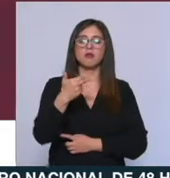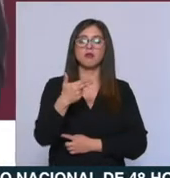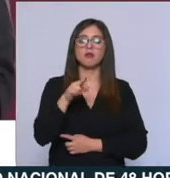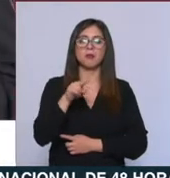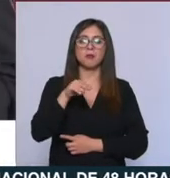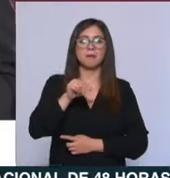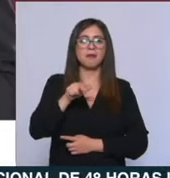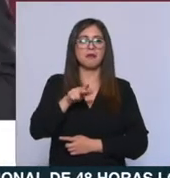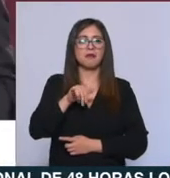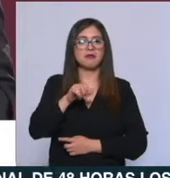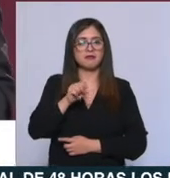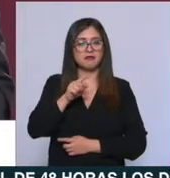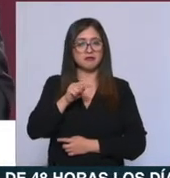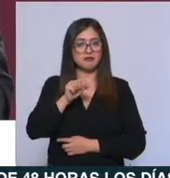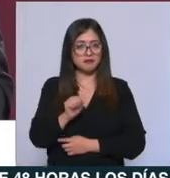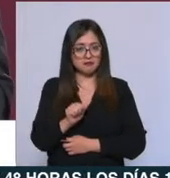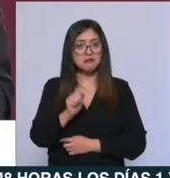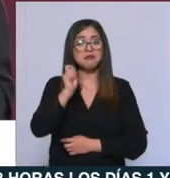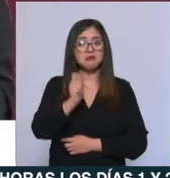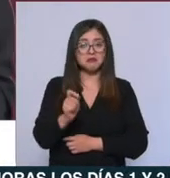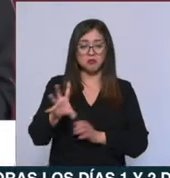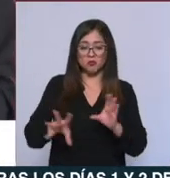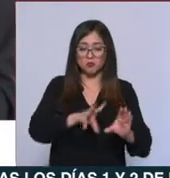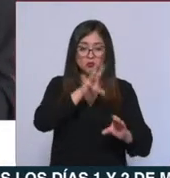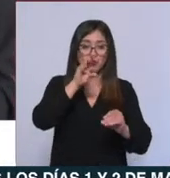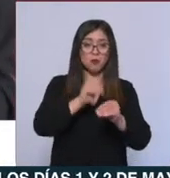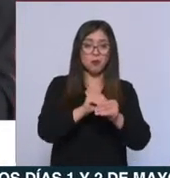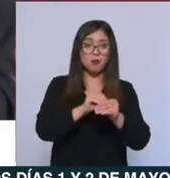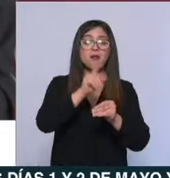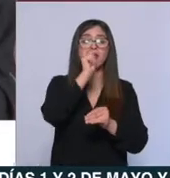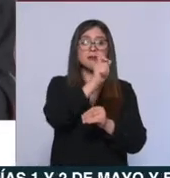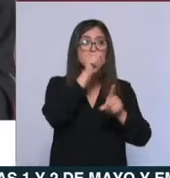con ese tronco común